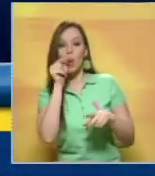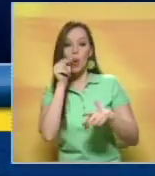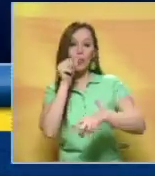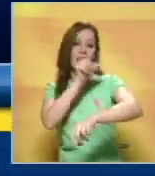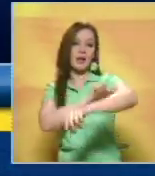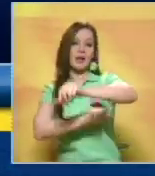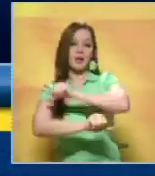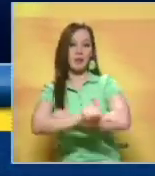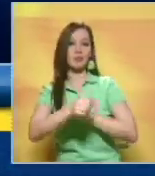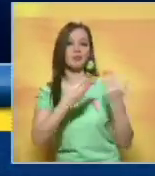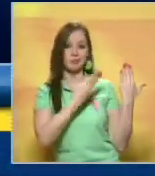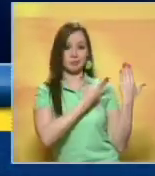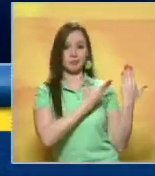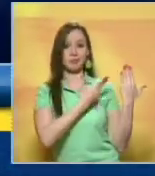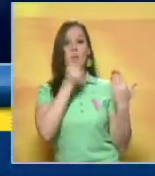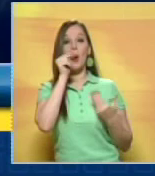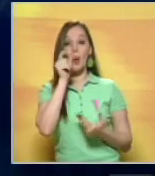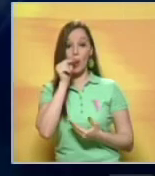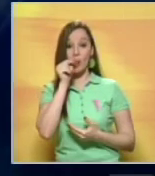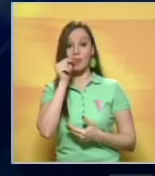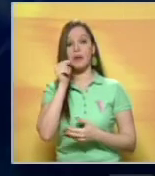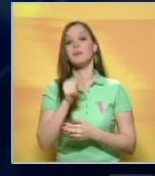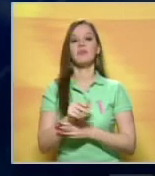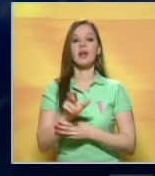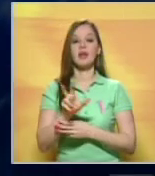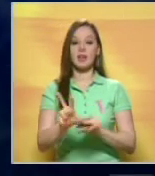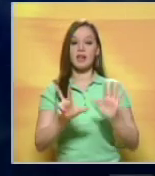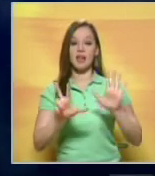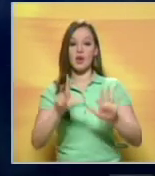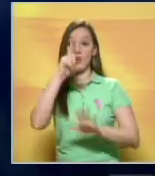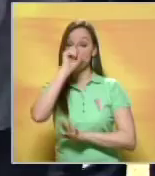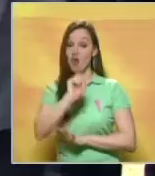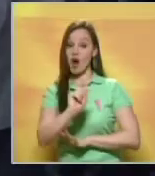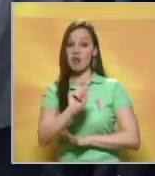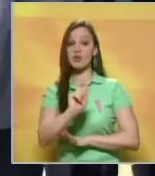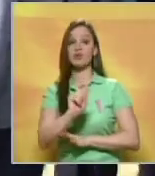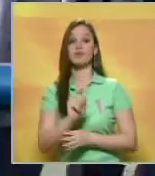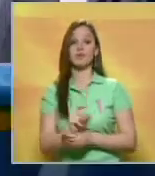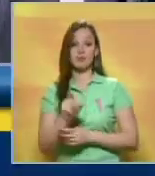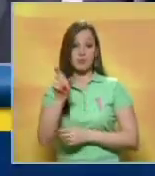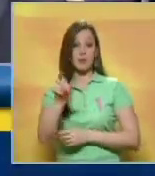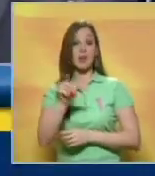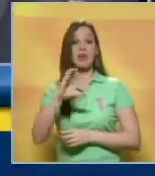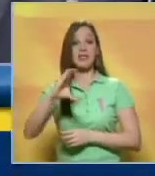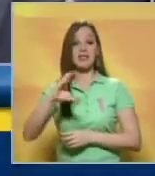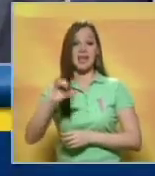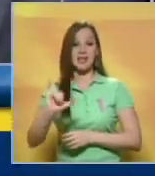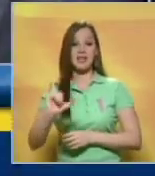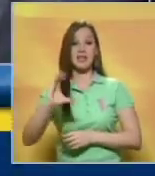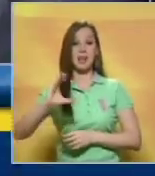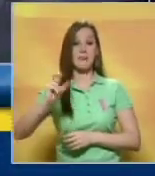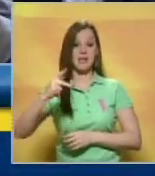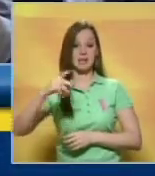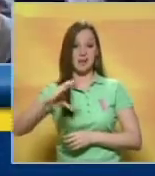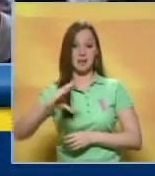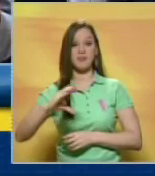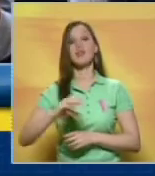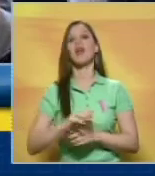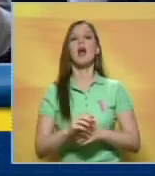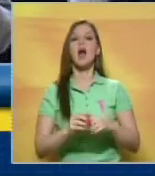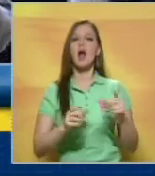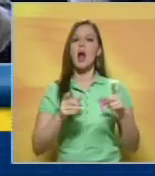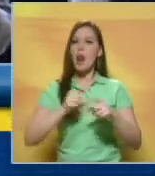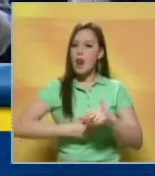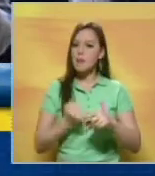herido. Como Carlos Correa, de 38 años de edad, quedó identificado el detective del 6CPC asesinado. Según versión